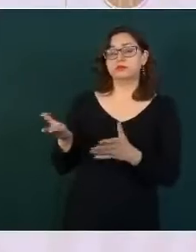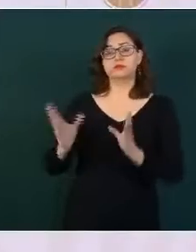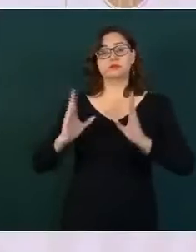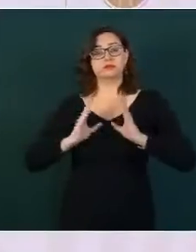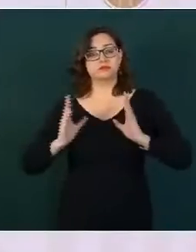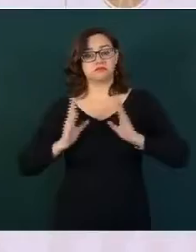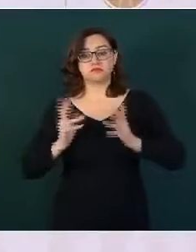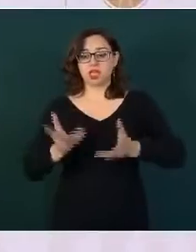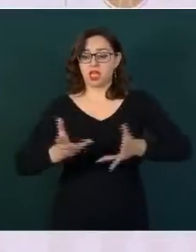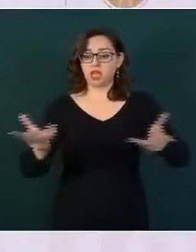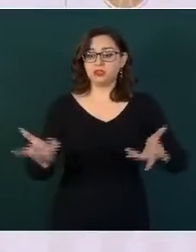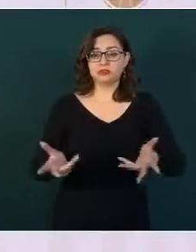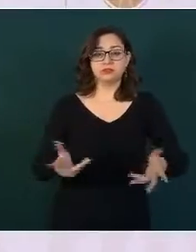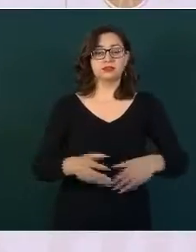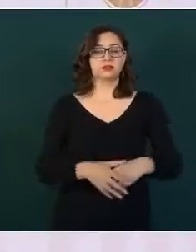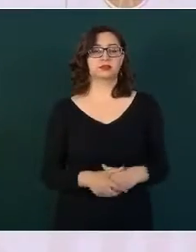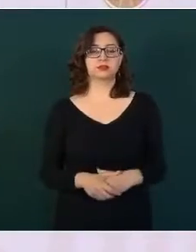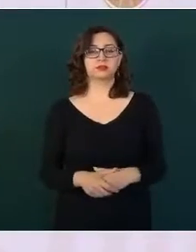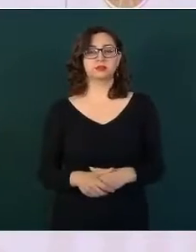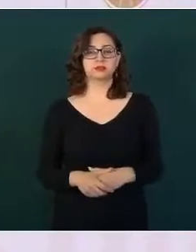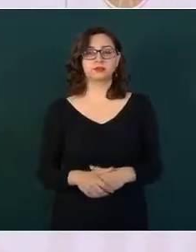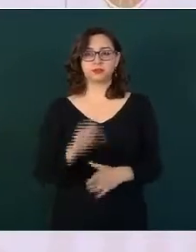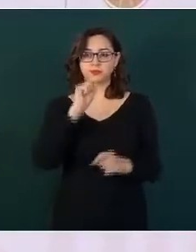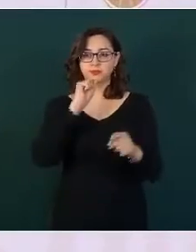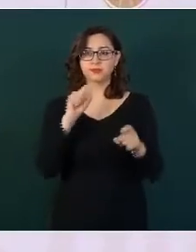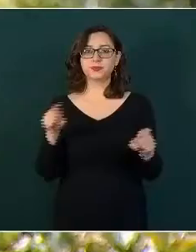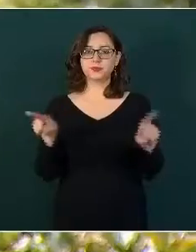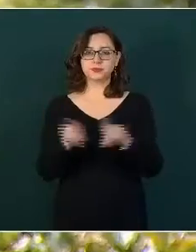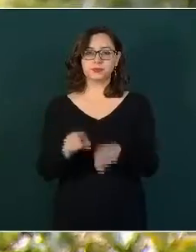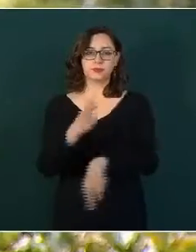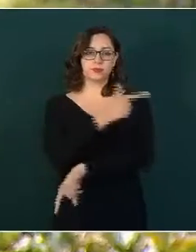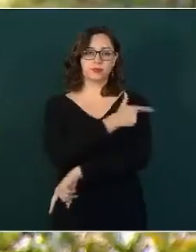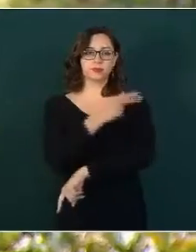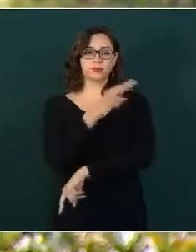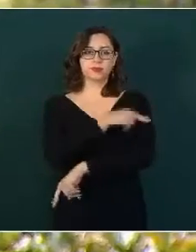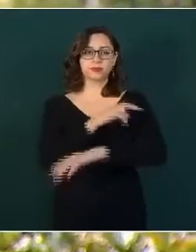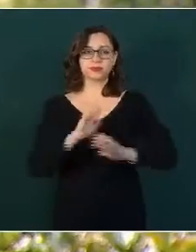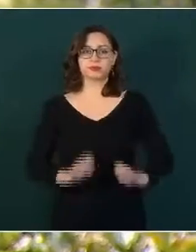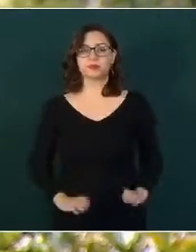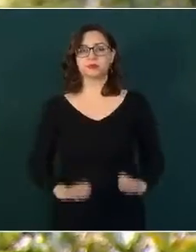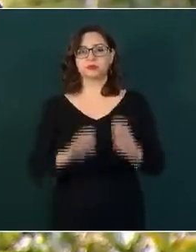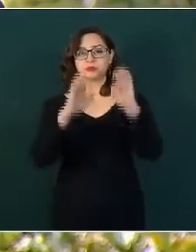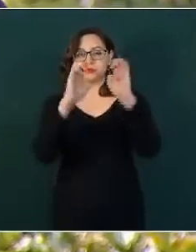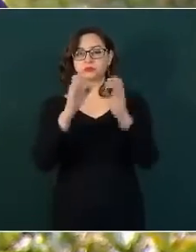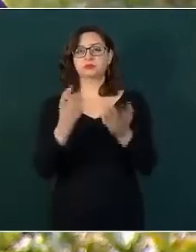los cuarteles de la Guardia Nacional,